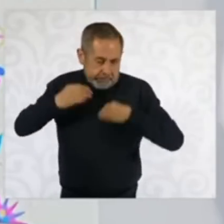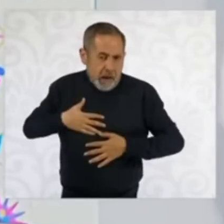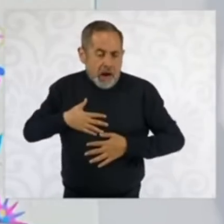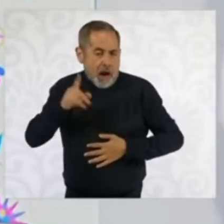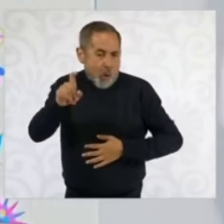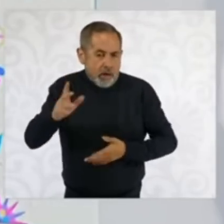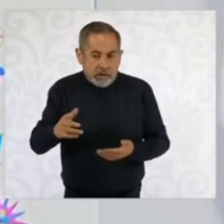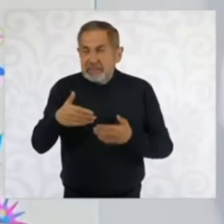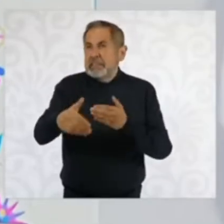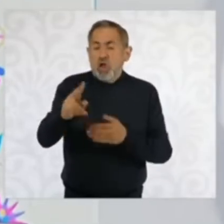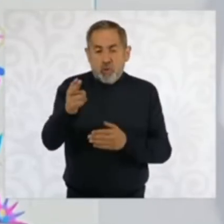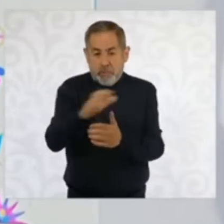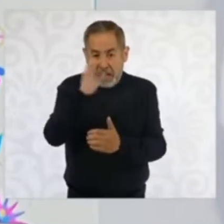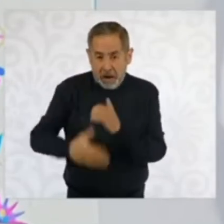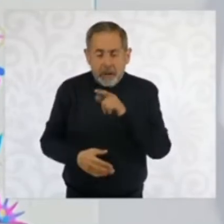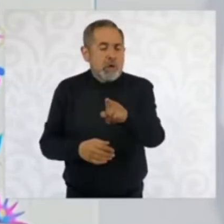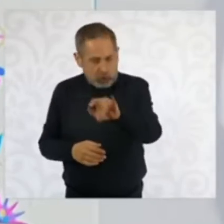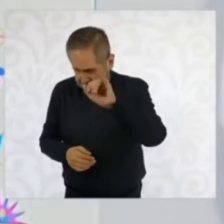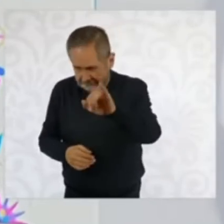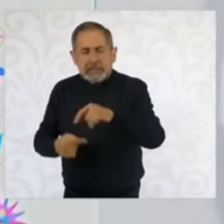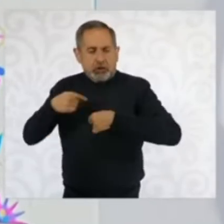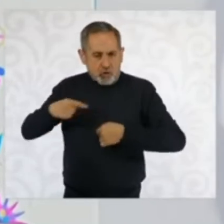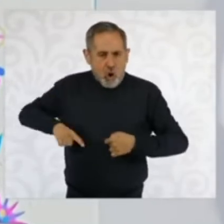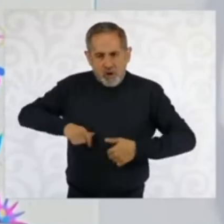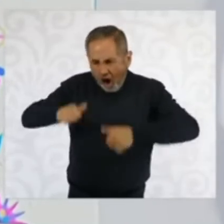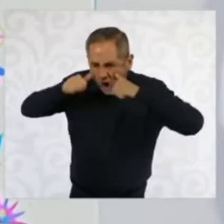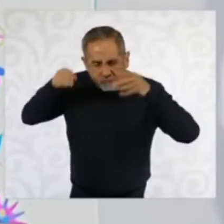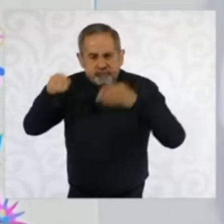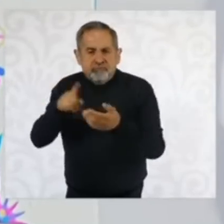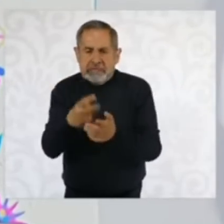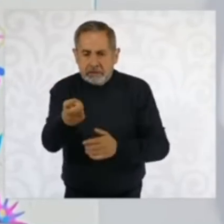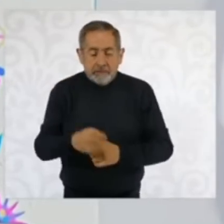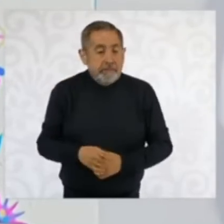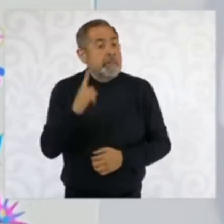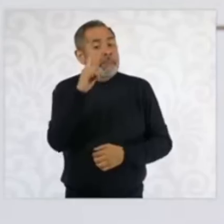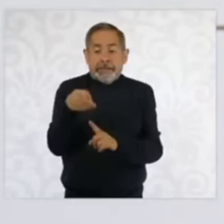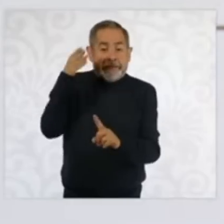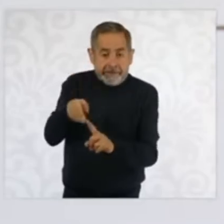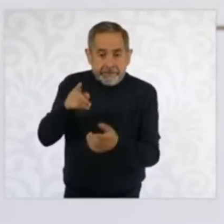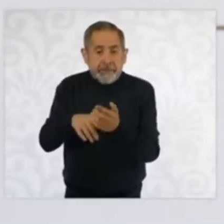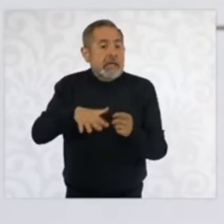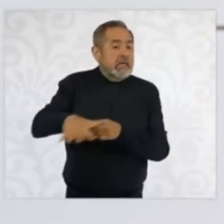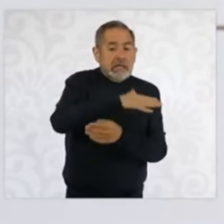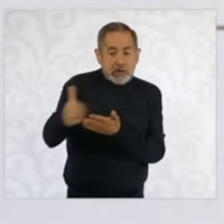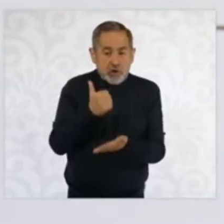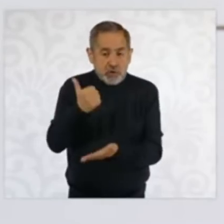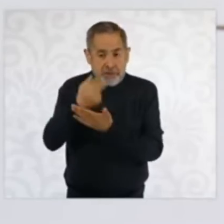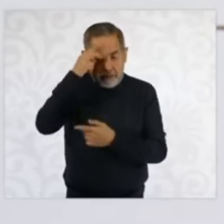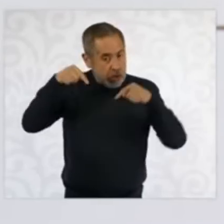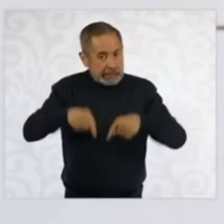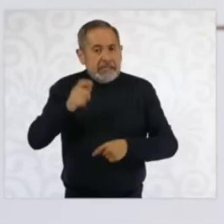finales de noviembre, pero desde el principio estamos trabajando en todo ello. En particular en el caso de la zona metropolitana del Valle de